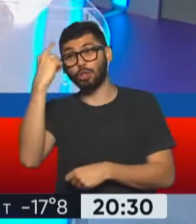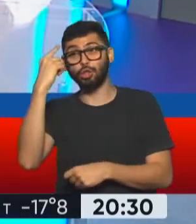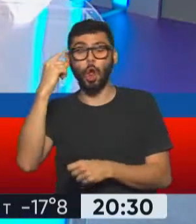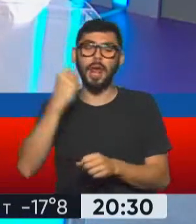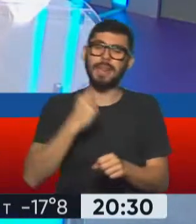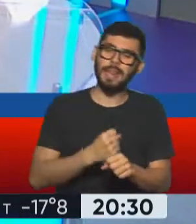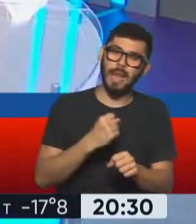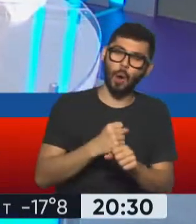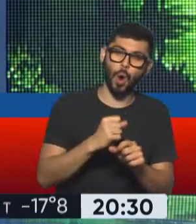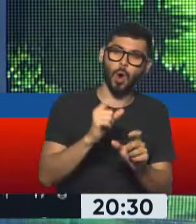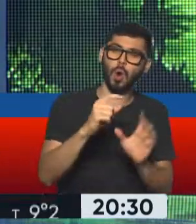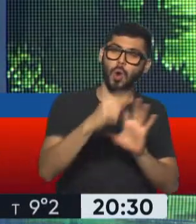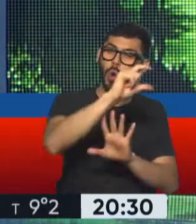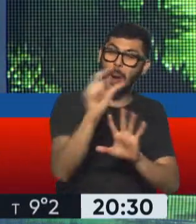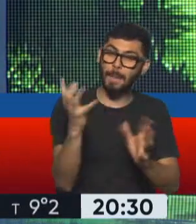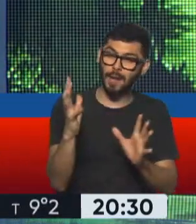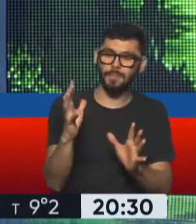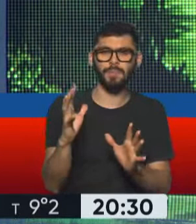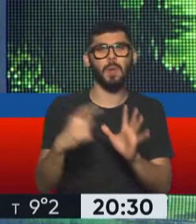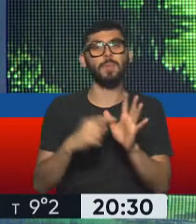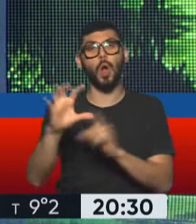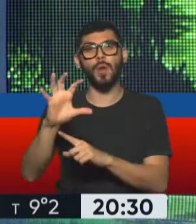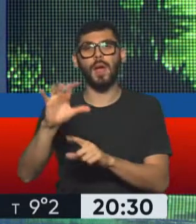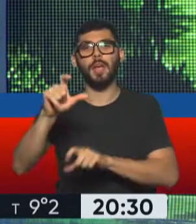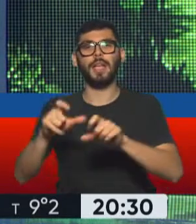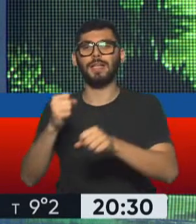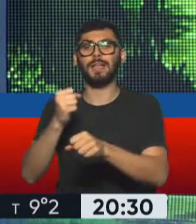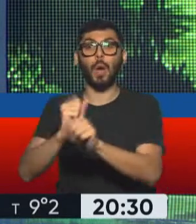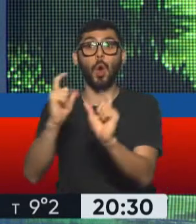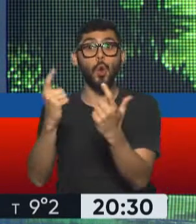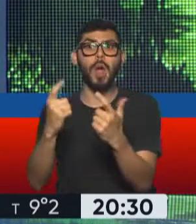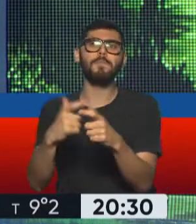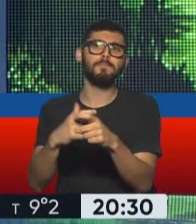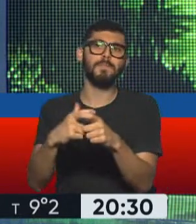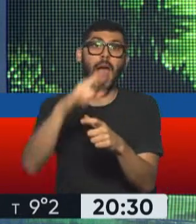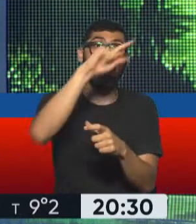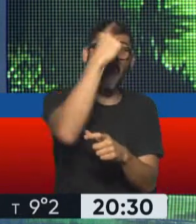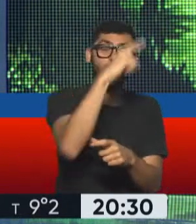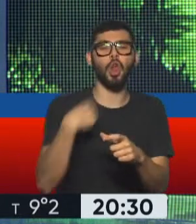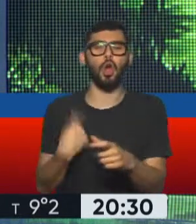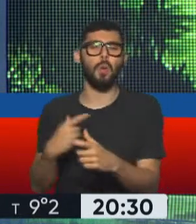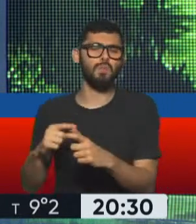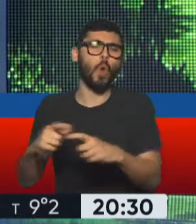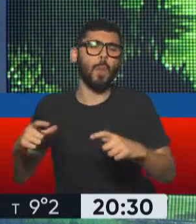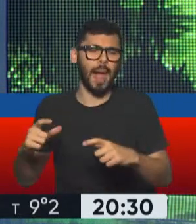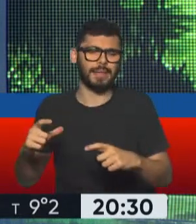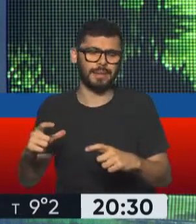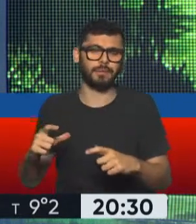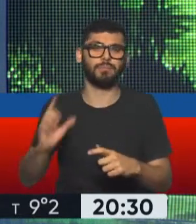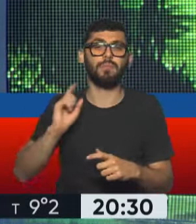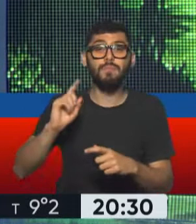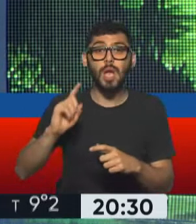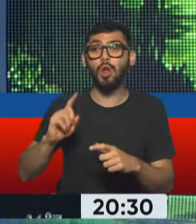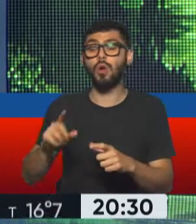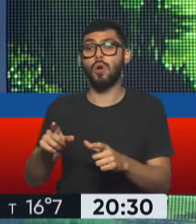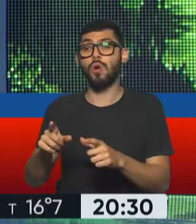A nivel provincia tenemos una tasa de desempleo un poquito superior a nación. De cualquier forma, la respuesta del empleo en la provincia fue buena,